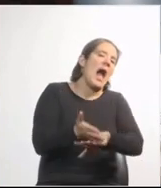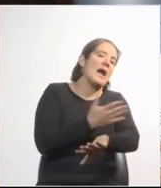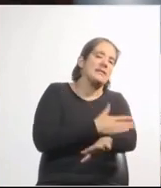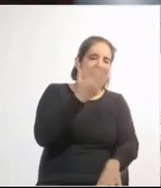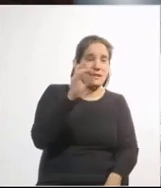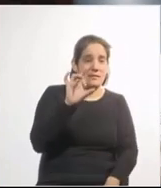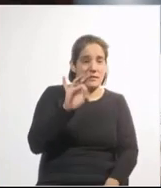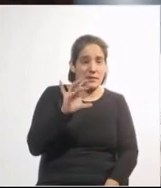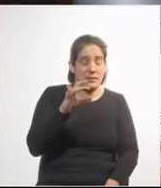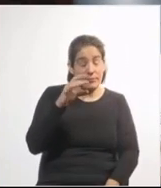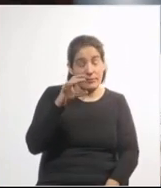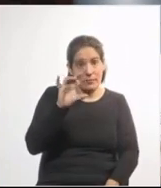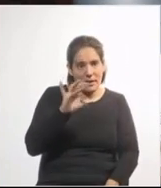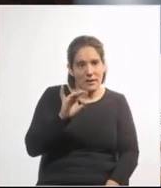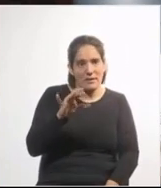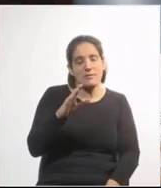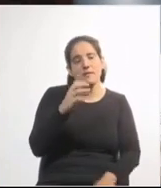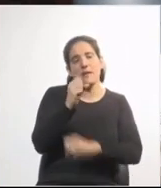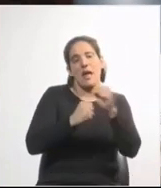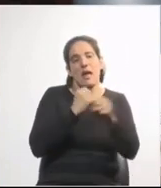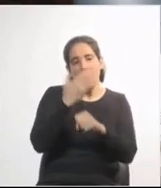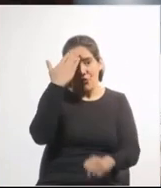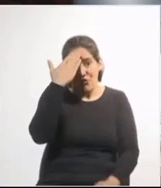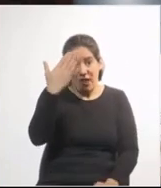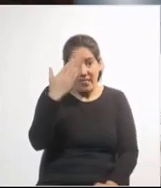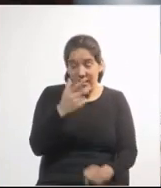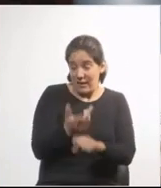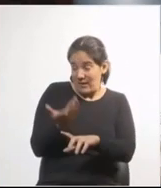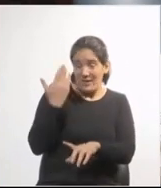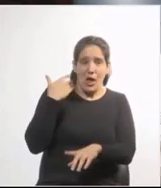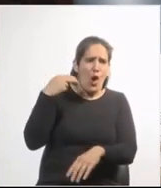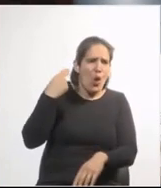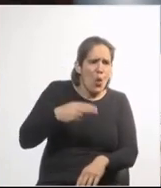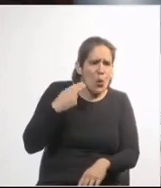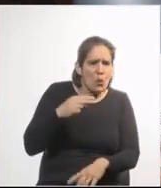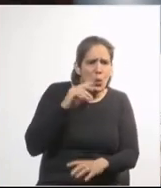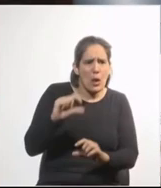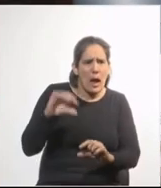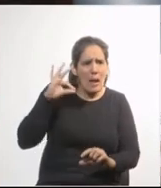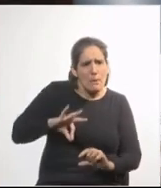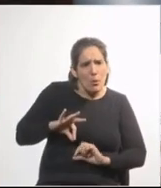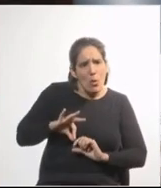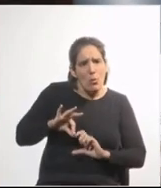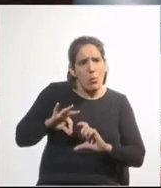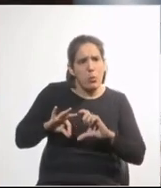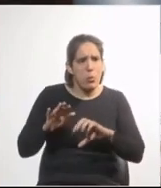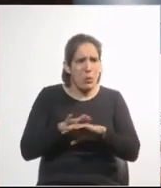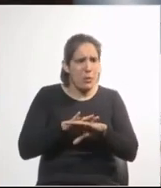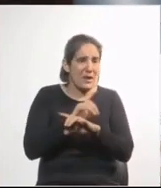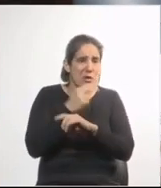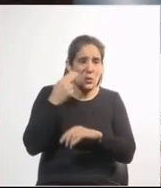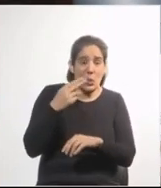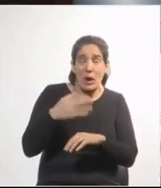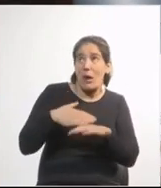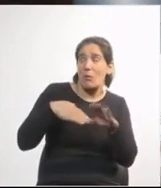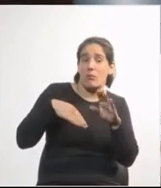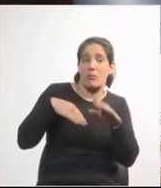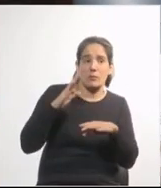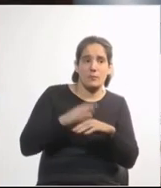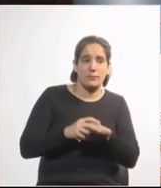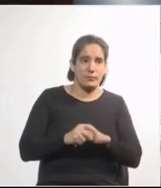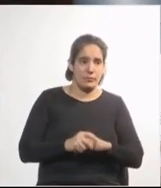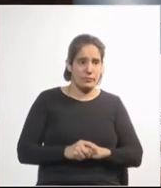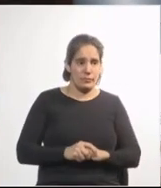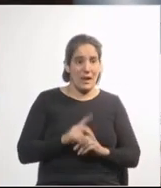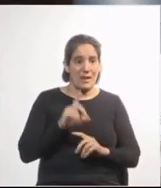frente amplista, no hubo aumentos por encima de la inflación, ni para el salario mínimo nacional, ni para la jubilación mínima.